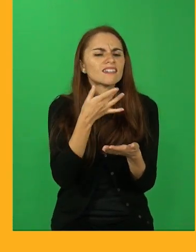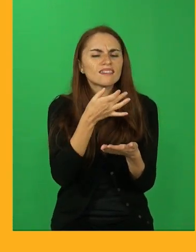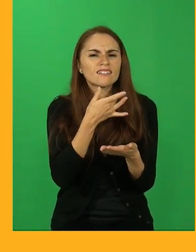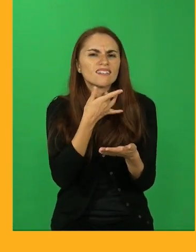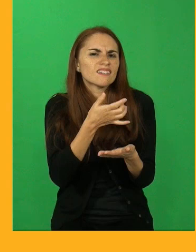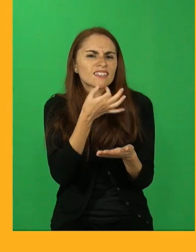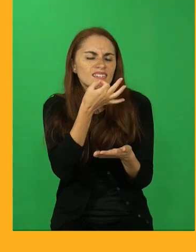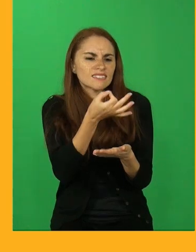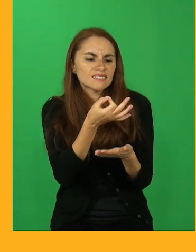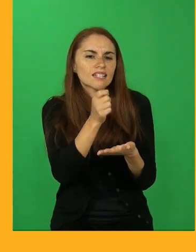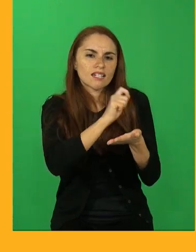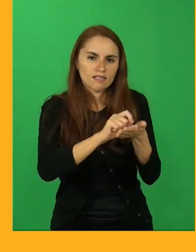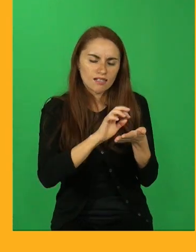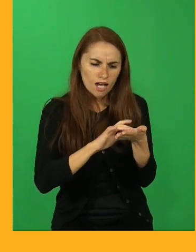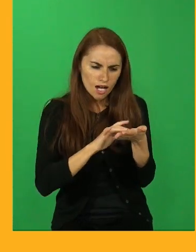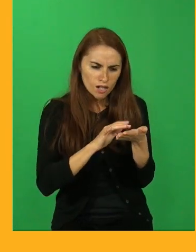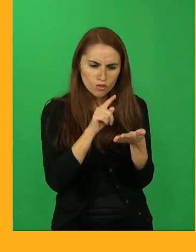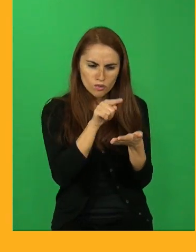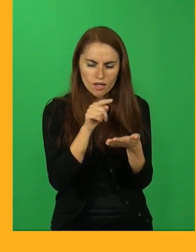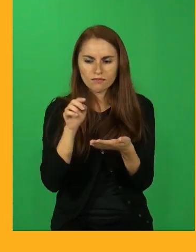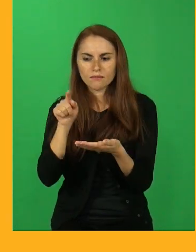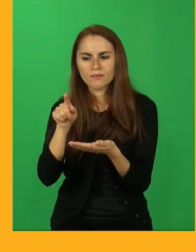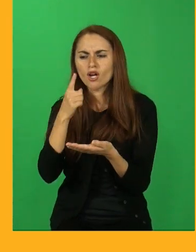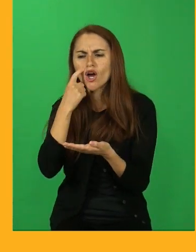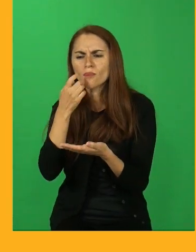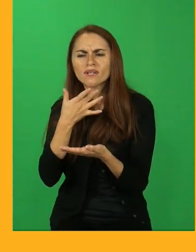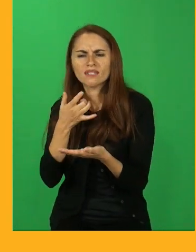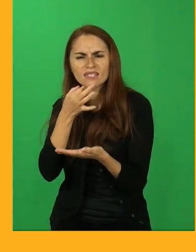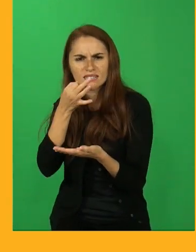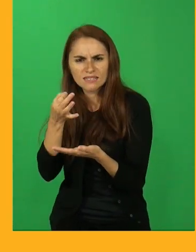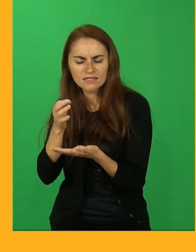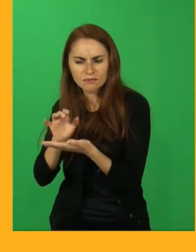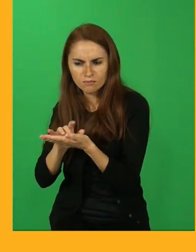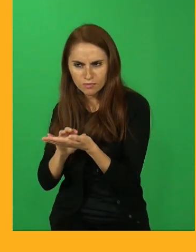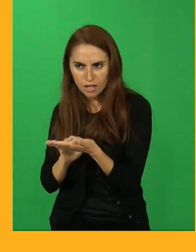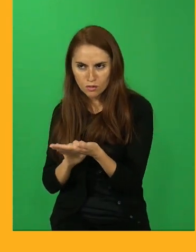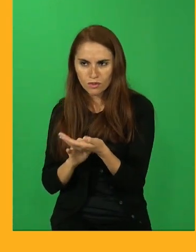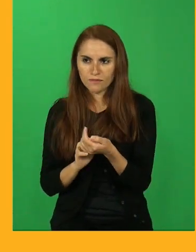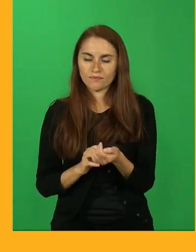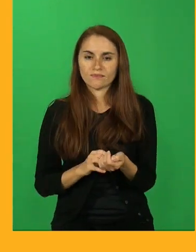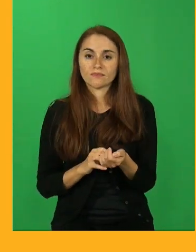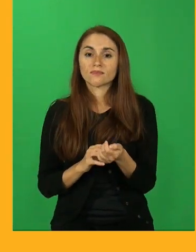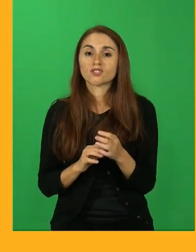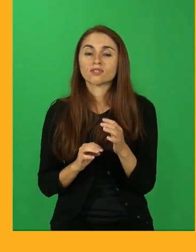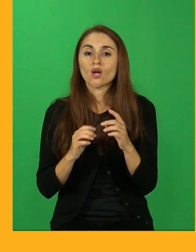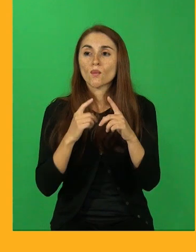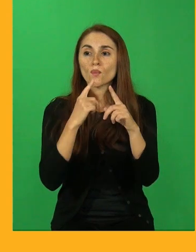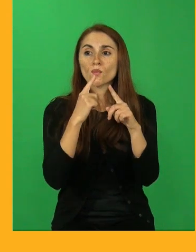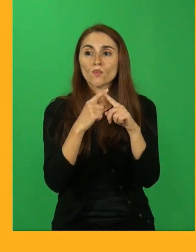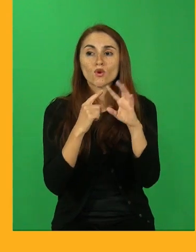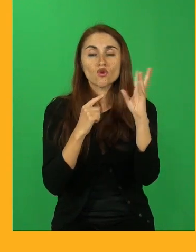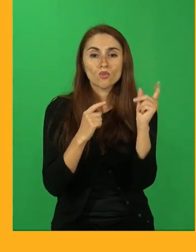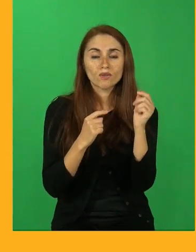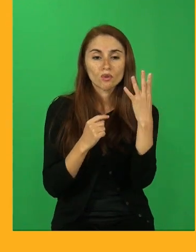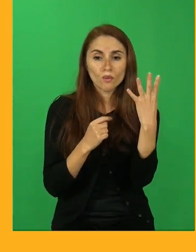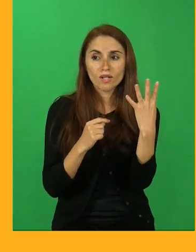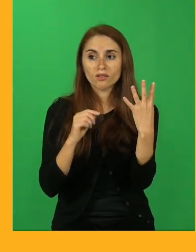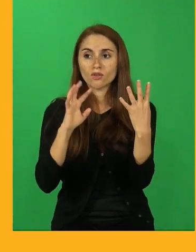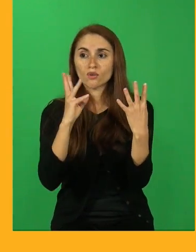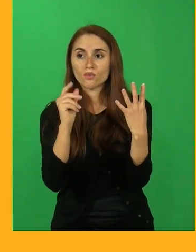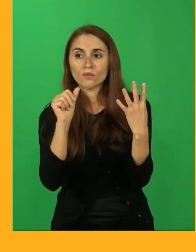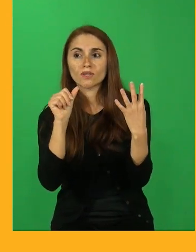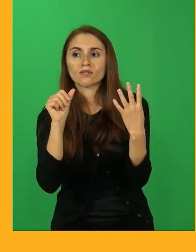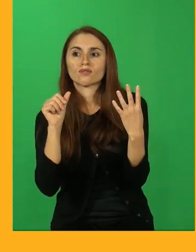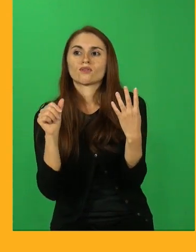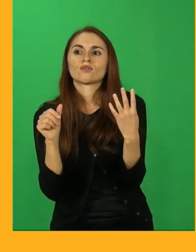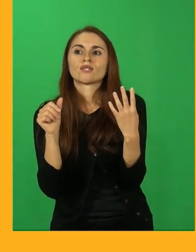que hacer primero? Calcular los múltiplos de 6 y 4. Recuerda, una ayuda, calcula quizás